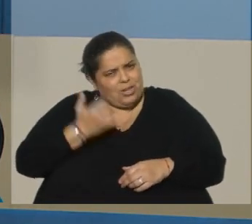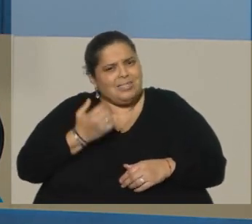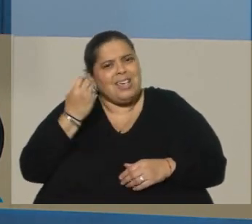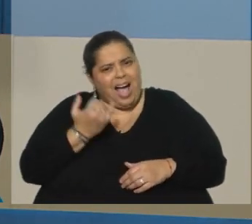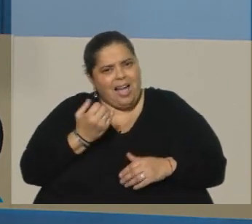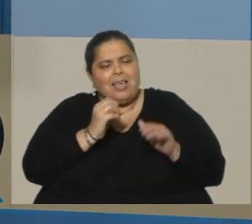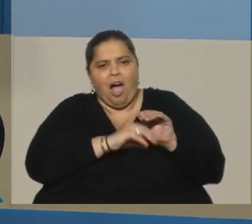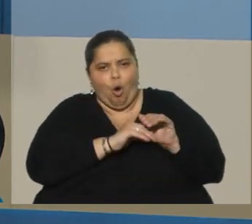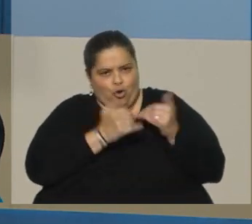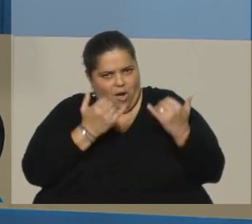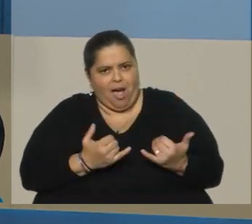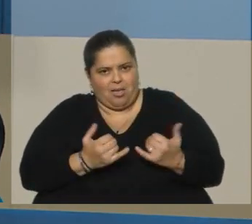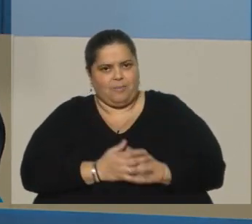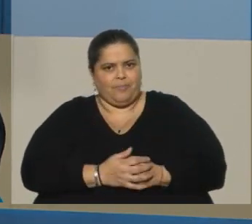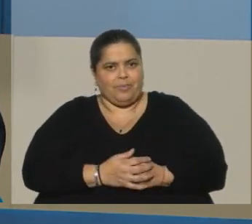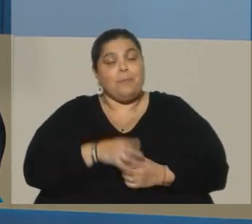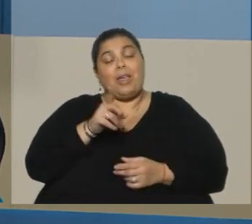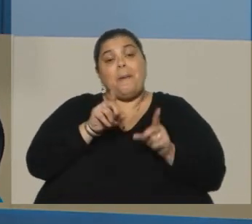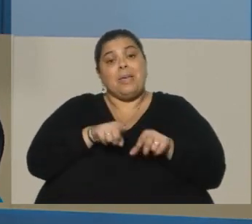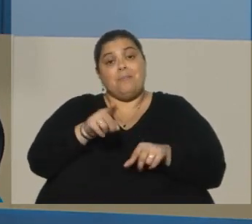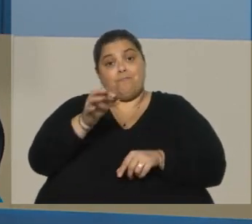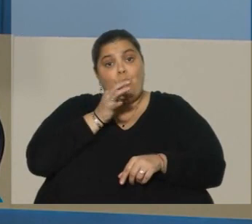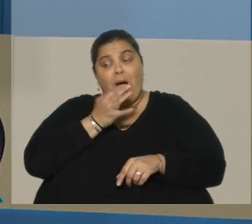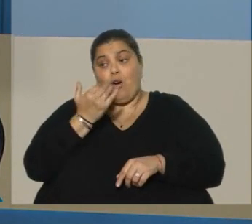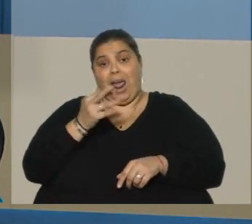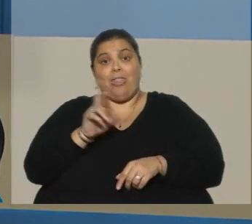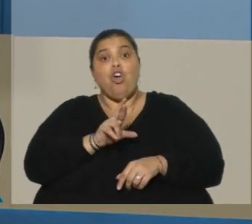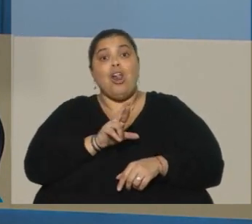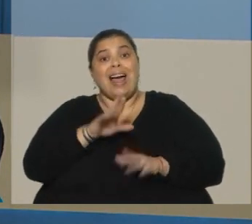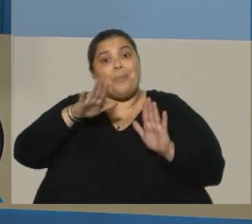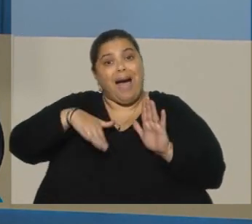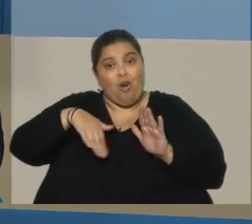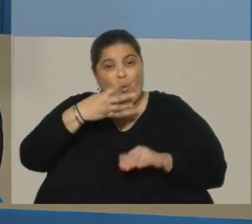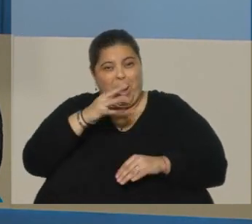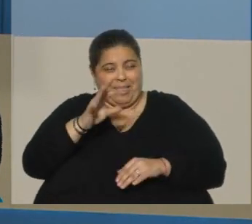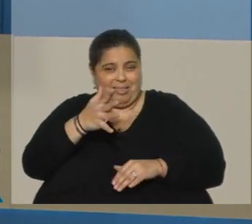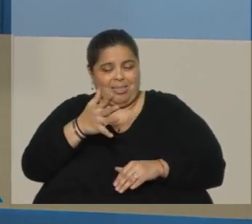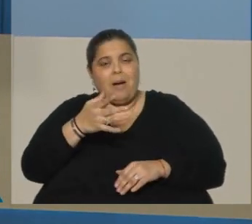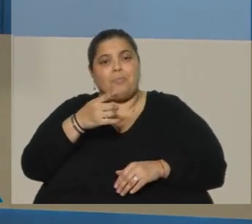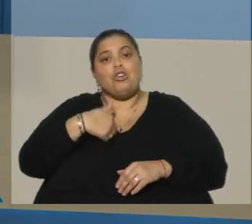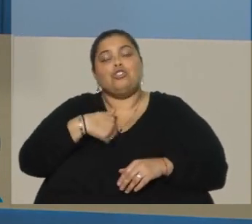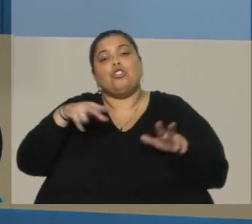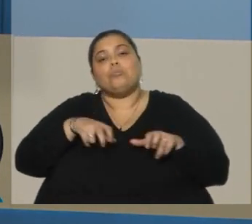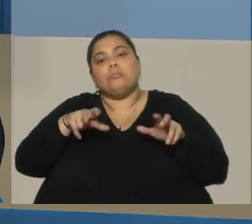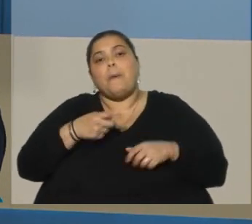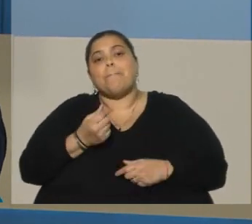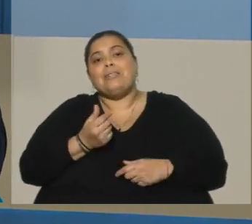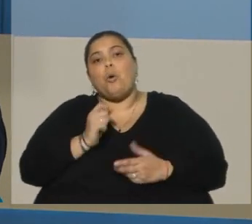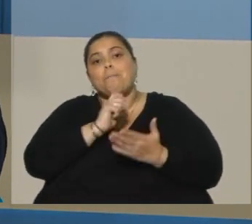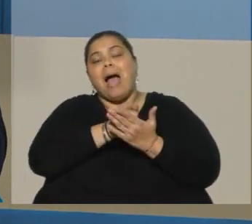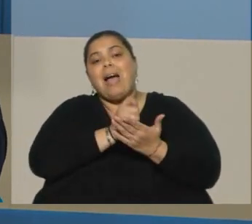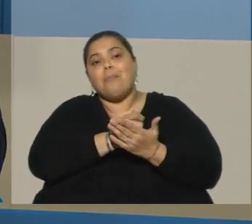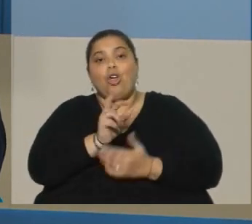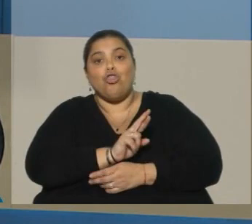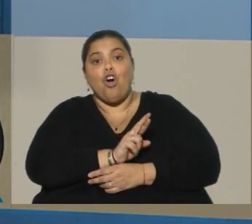tiene espaldas porque, sea lo que decías tú, un dólar bajo, nosotros recaudamos en pesos para pagar nuestras cuentas en dólares. Si el dólar está